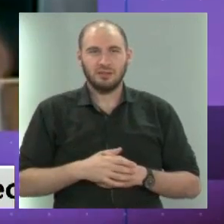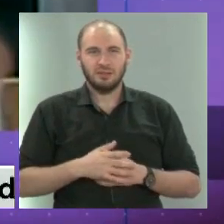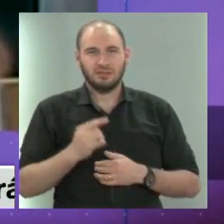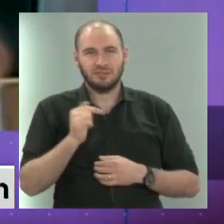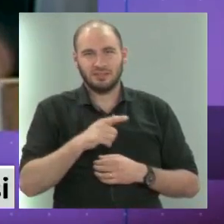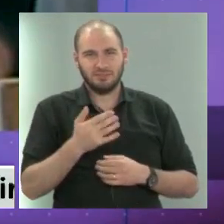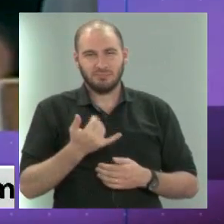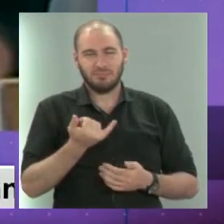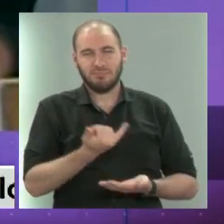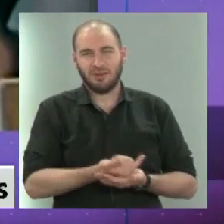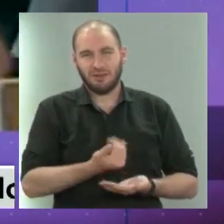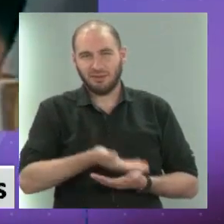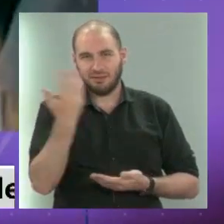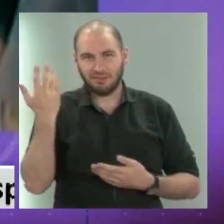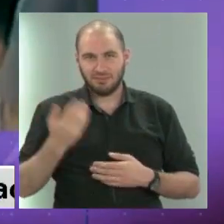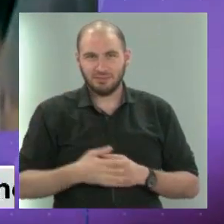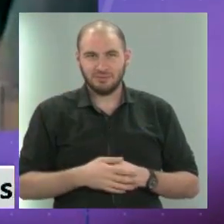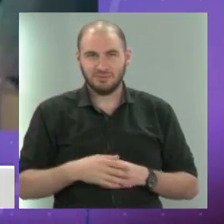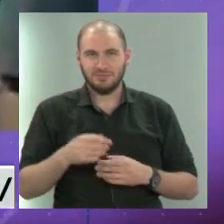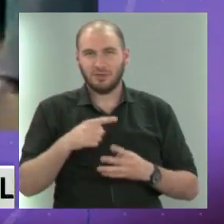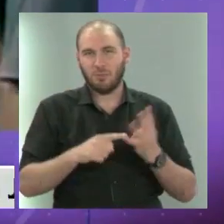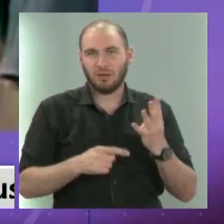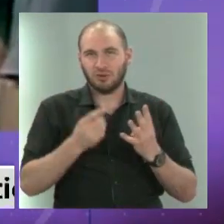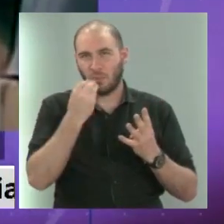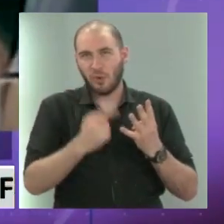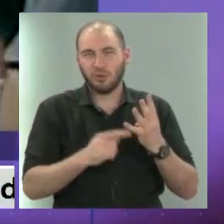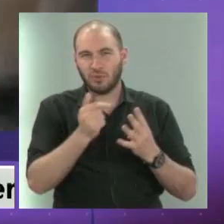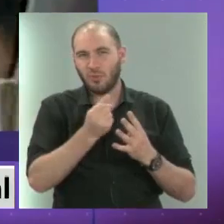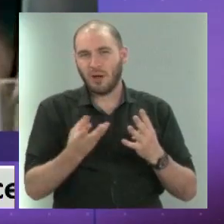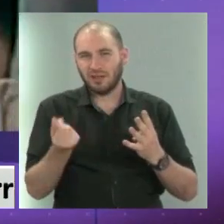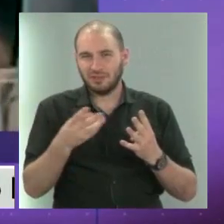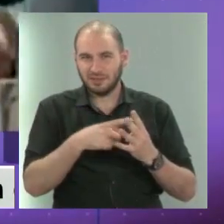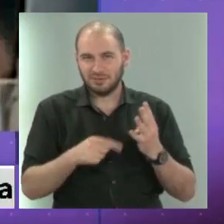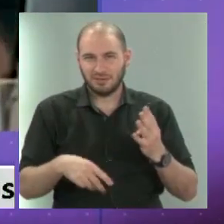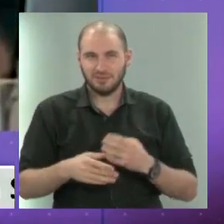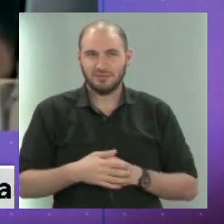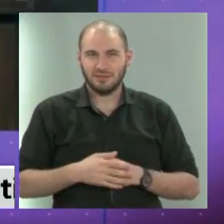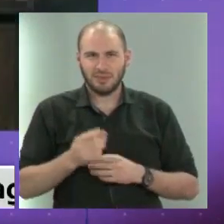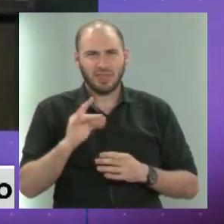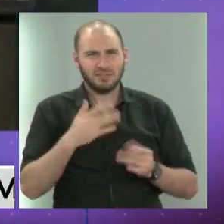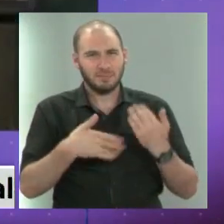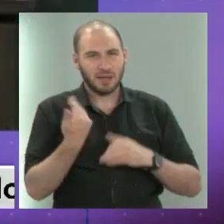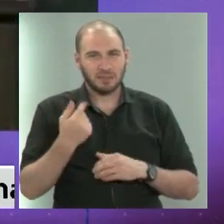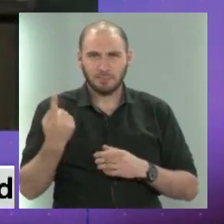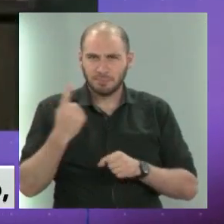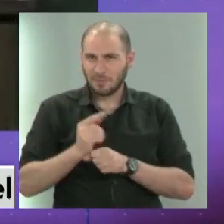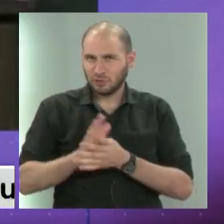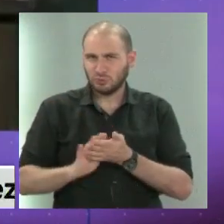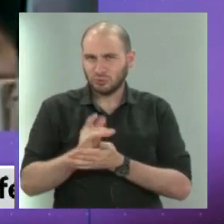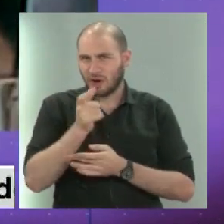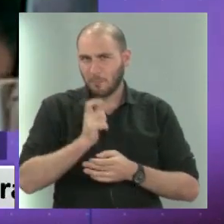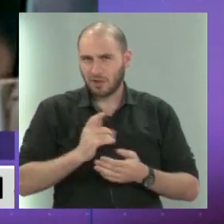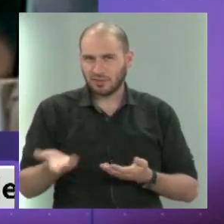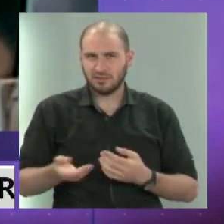pues este está de fácil! ¿Qué 4 naranjas? Se come una, ¿cuántas quedan? Pues caray, no, más difícil, venga. Pero primero resuélveme este